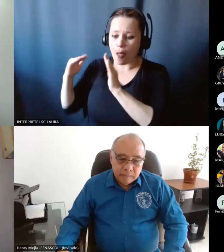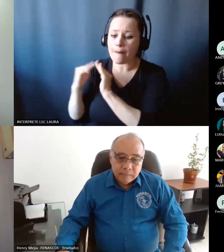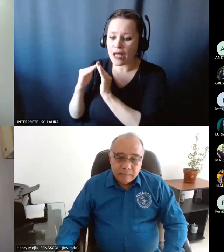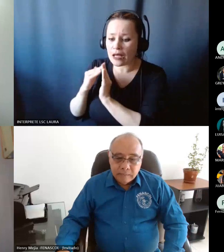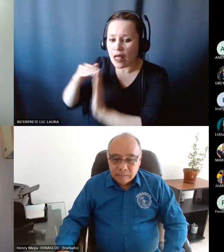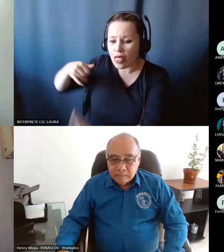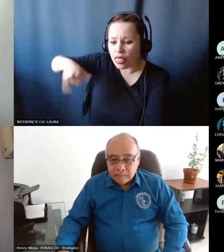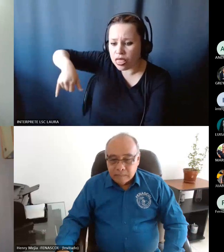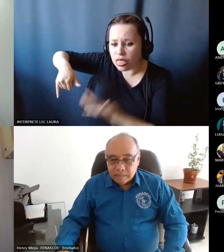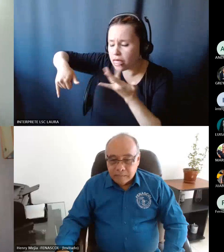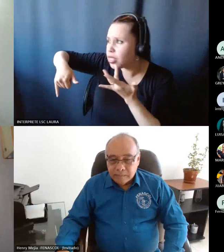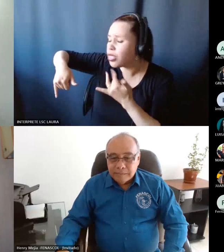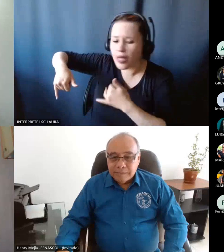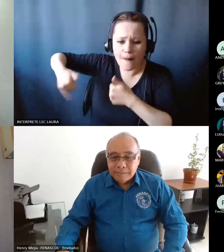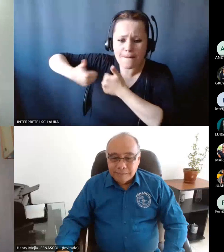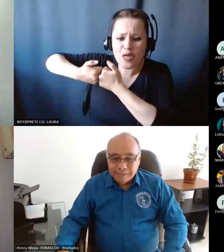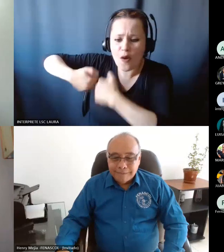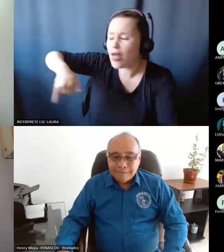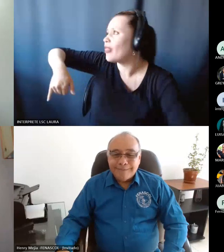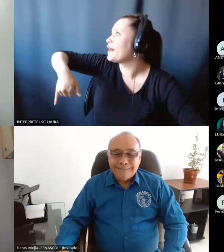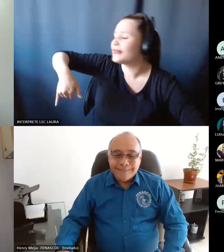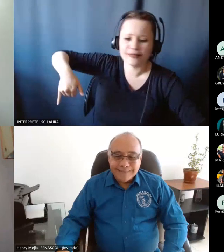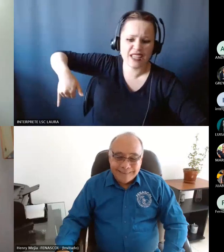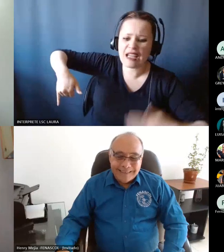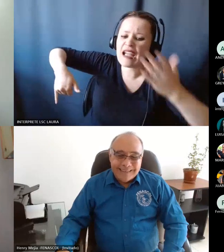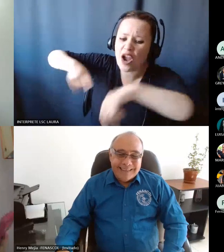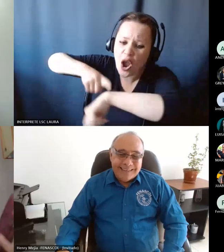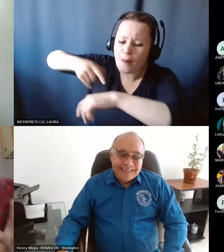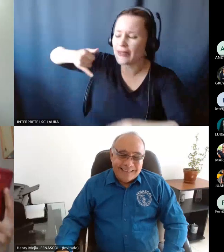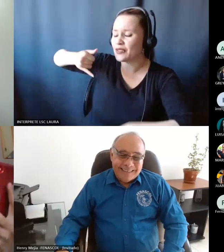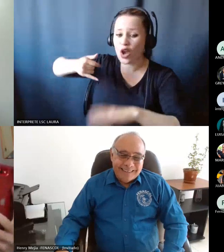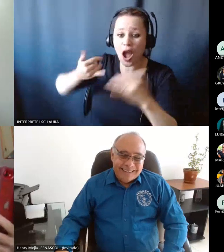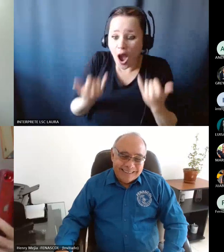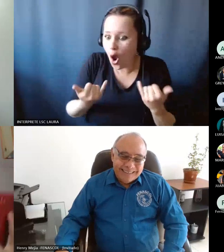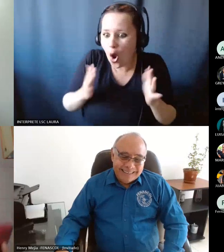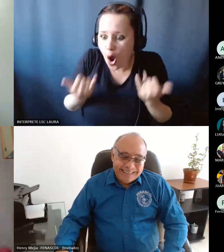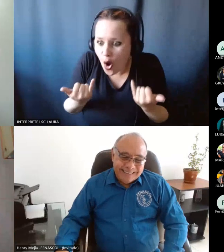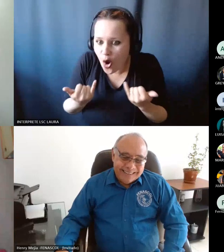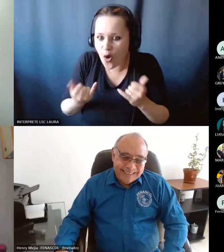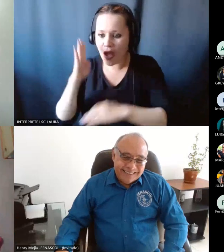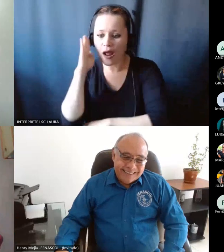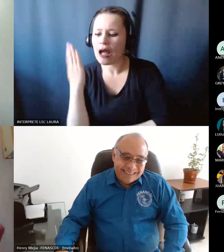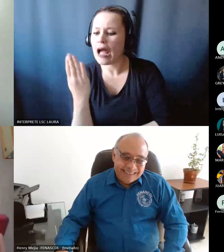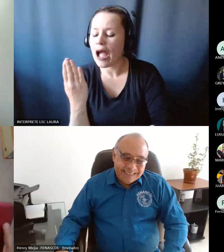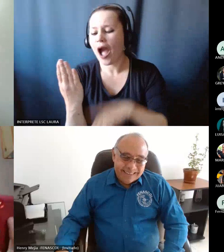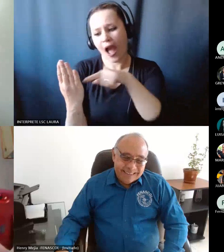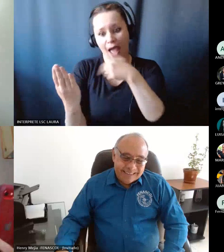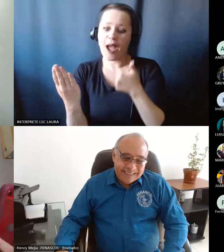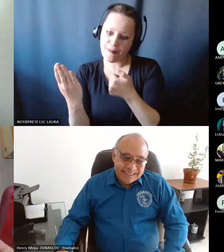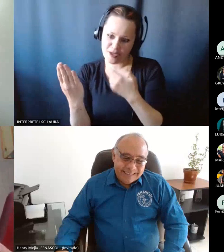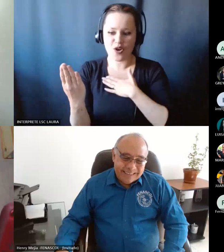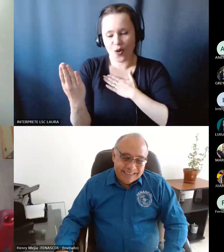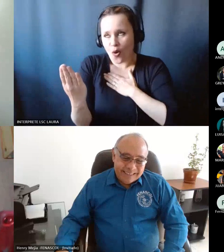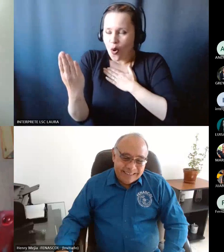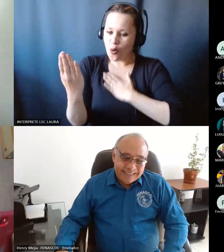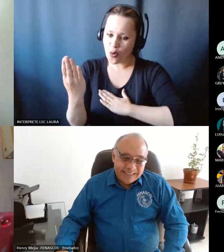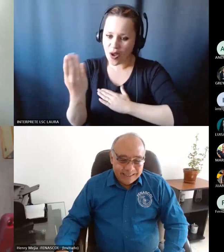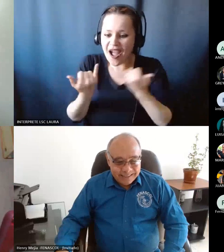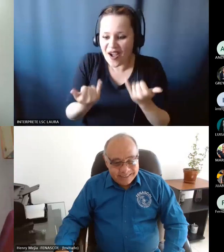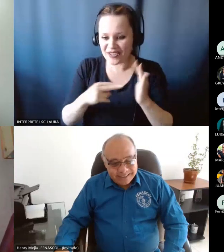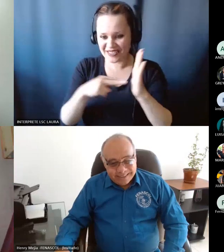llamada de mi novio ahí en el teléfono ahora me llevo el celular y lo veo un video para saber qué esto haciendo aquí con